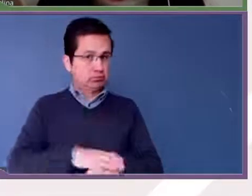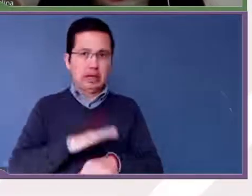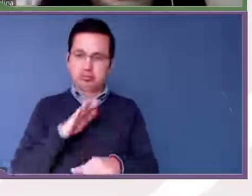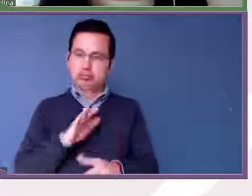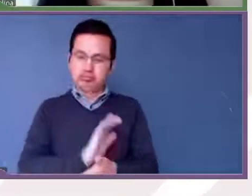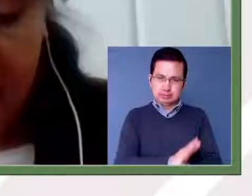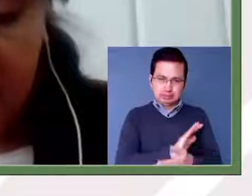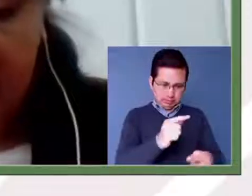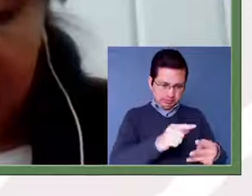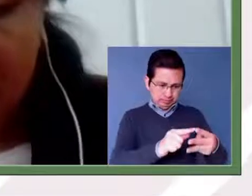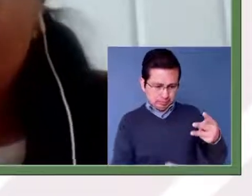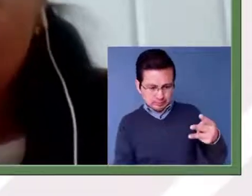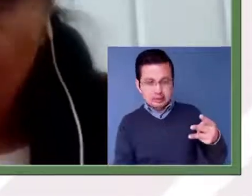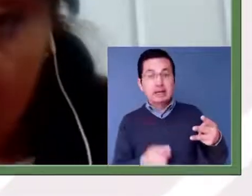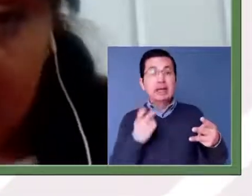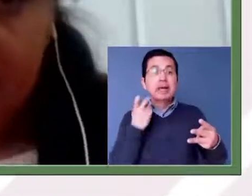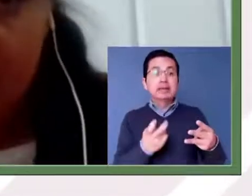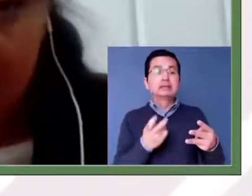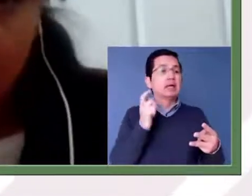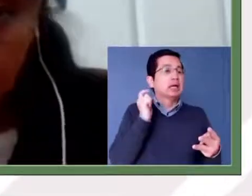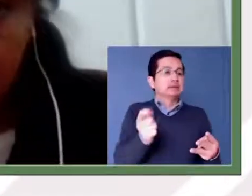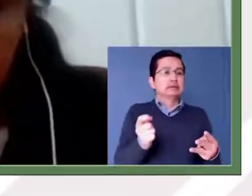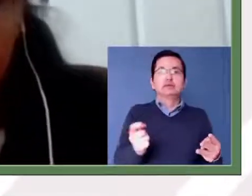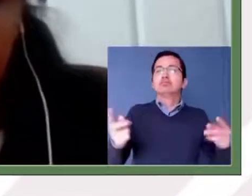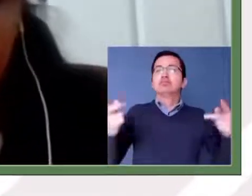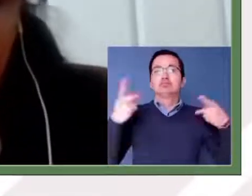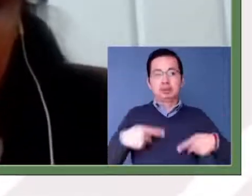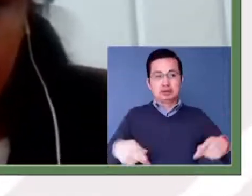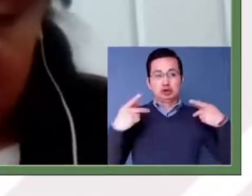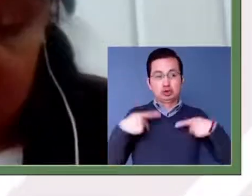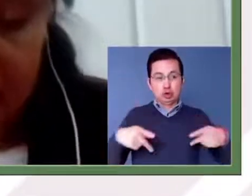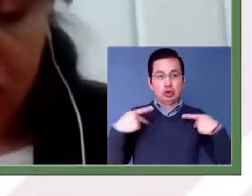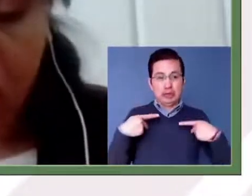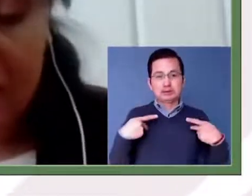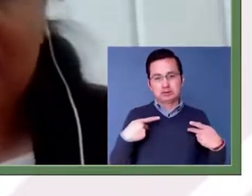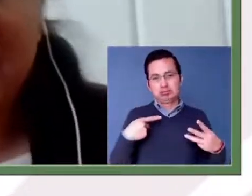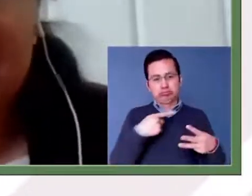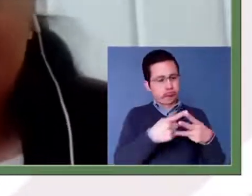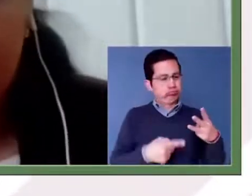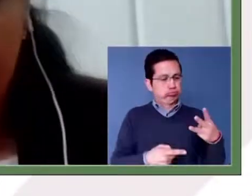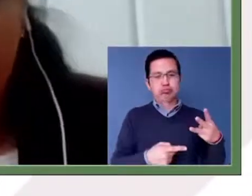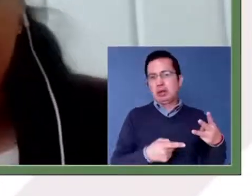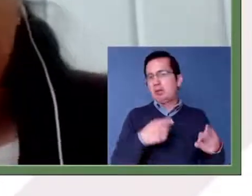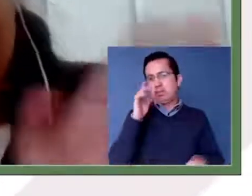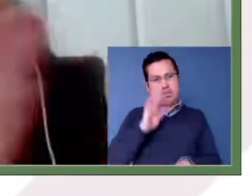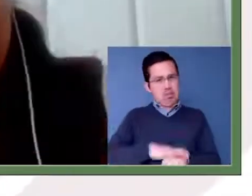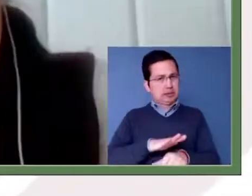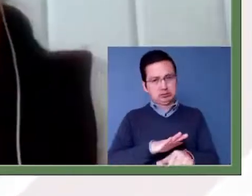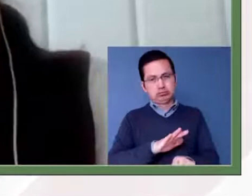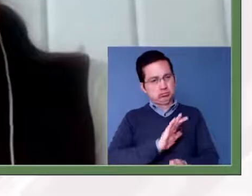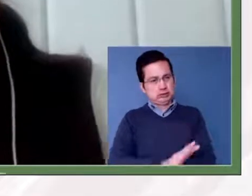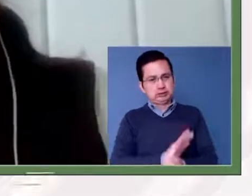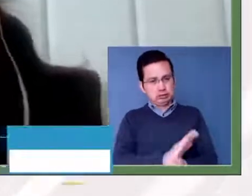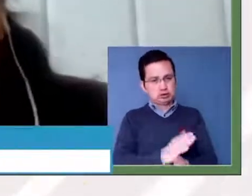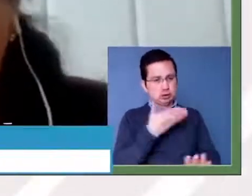en la lista de personas que más o que se percibe que son las más discriminadas. Porque está